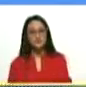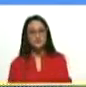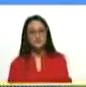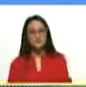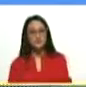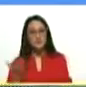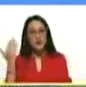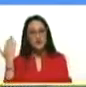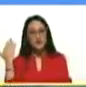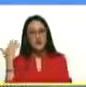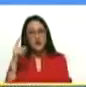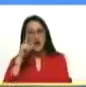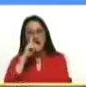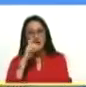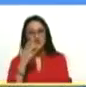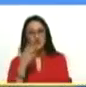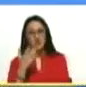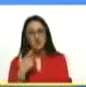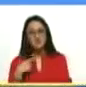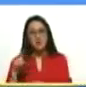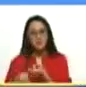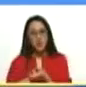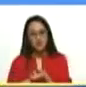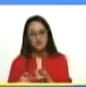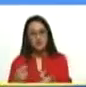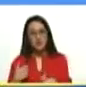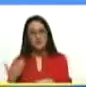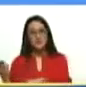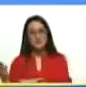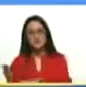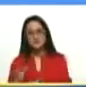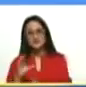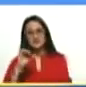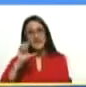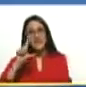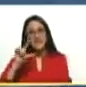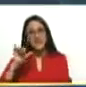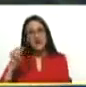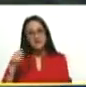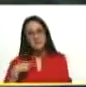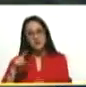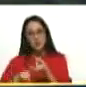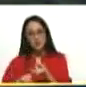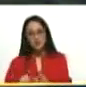Aquellos años, Cilia, mi esposa, Cilia Flores, aquí presente.